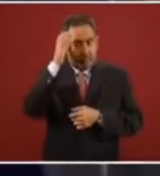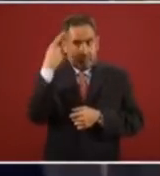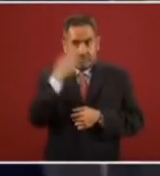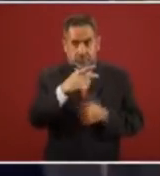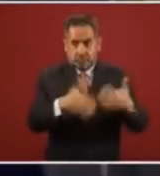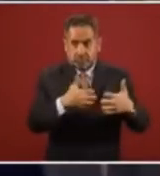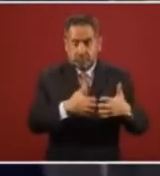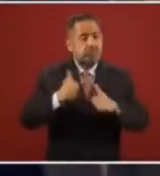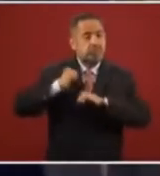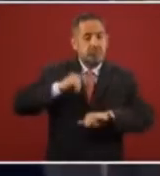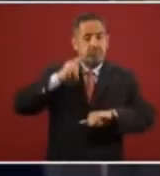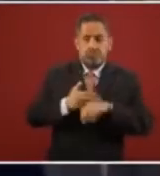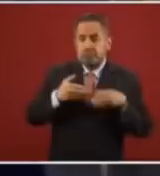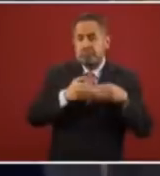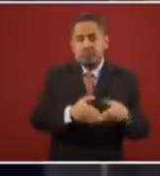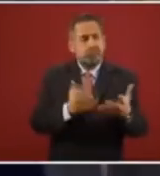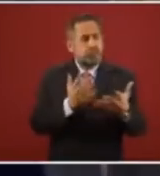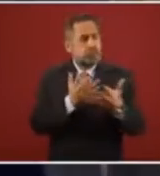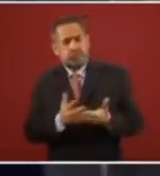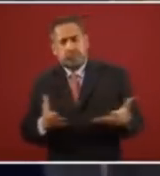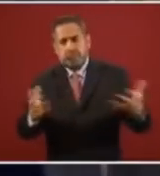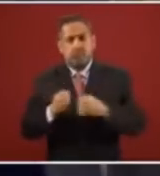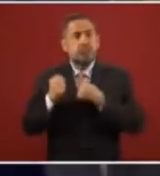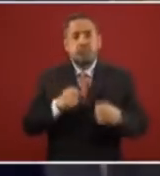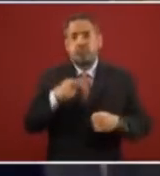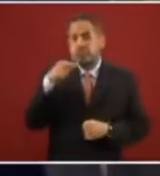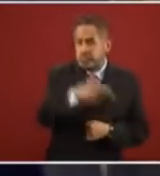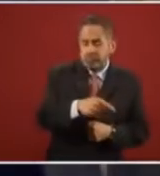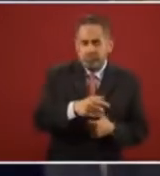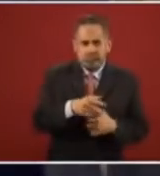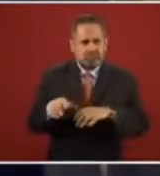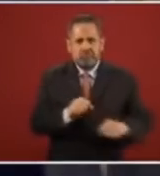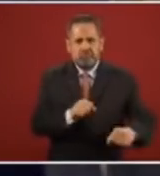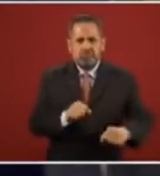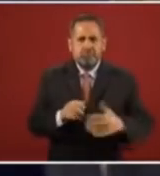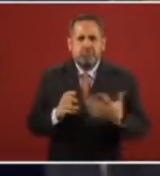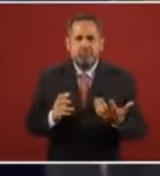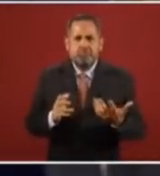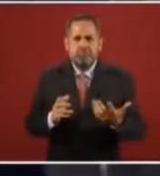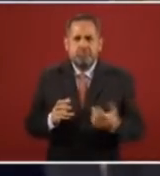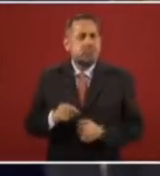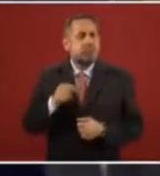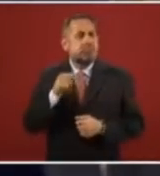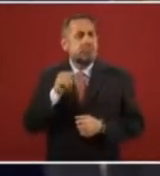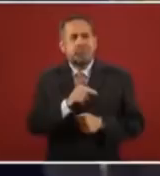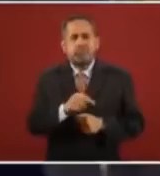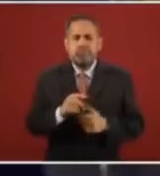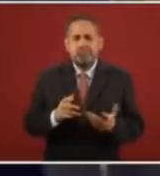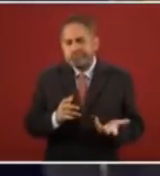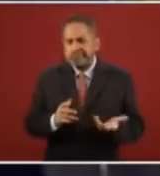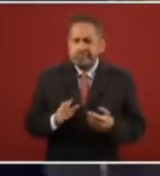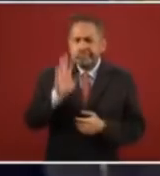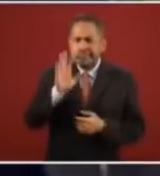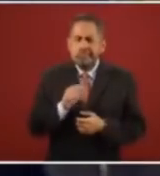una empresa terminalera muy grande, muy poderosa, que parece ser que tuvo un poquito